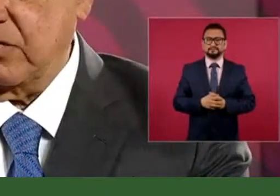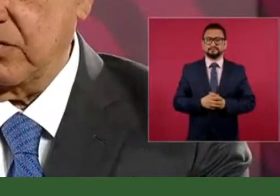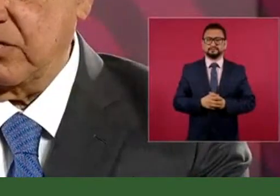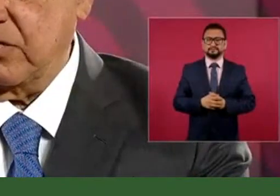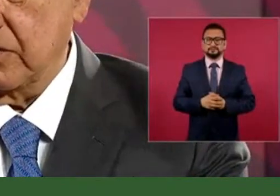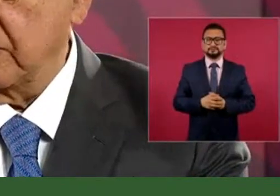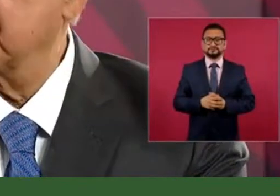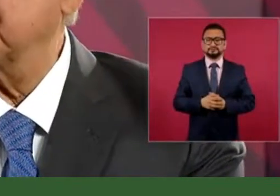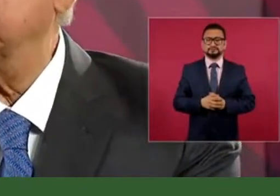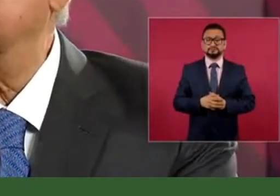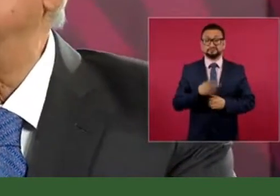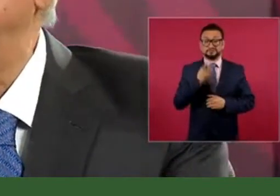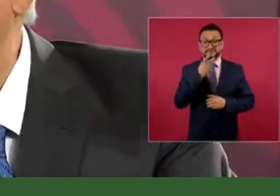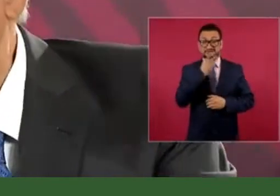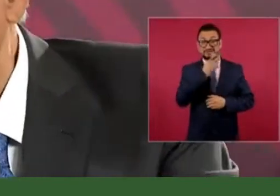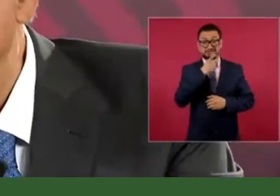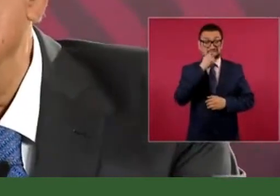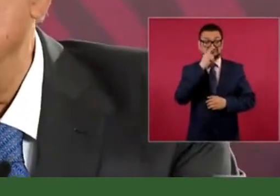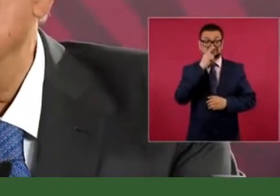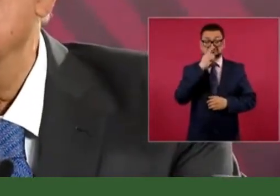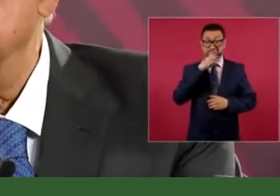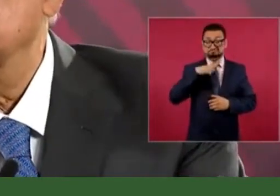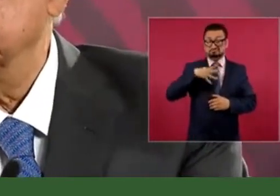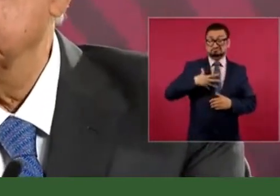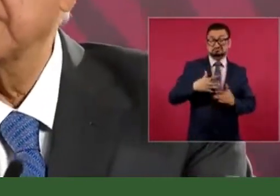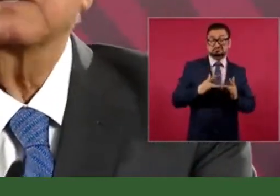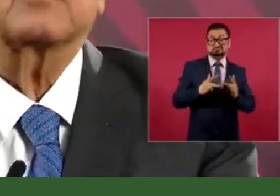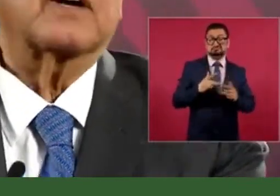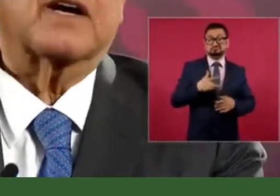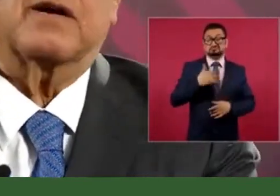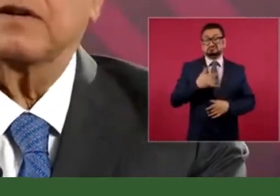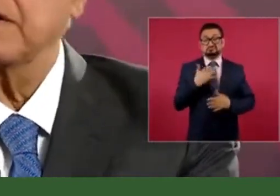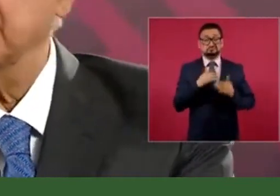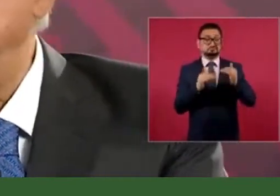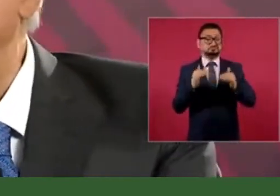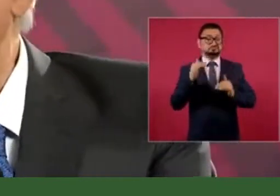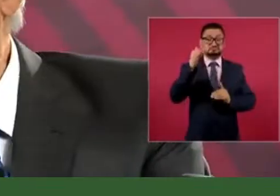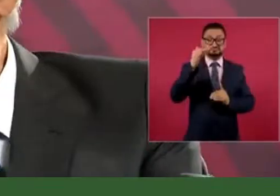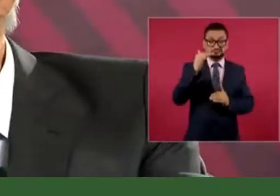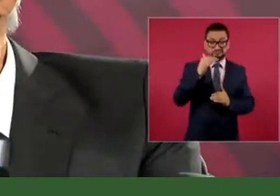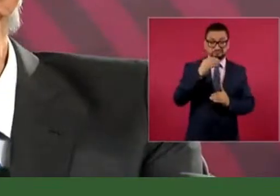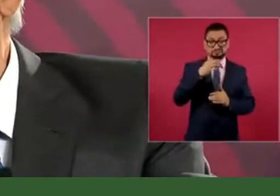eso les afecta mucho. Miren lo que acaba de pasar.